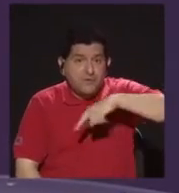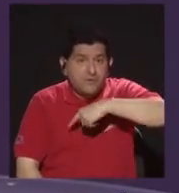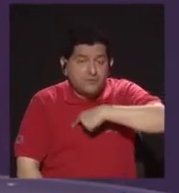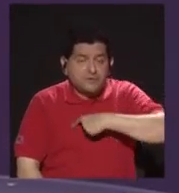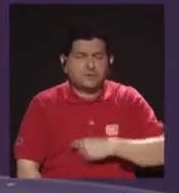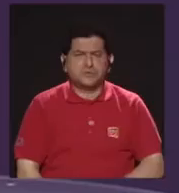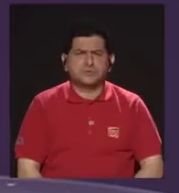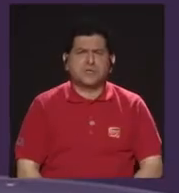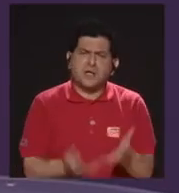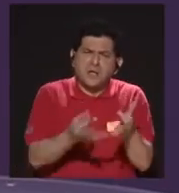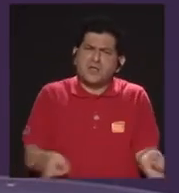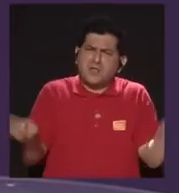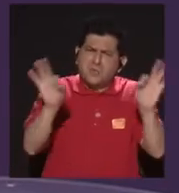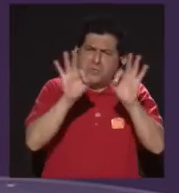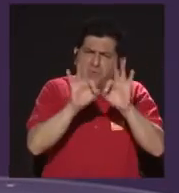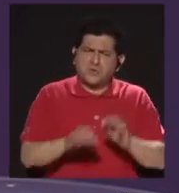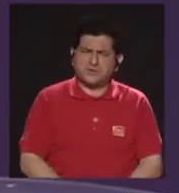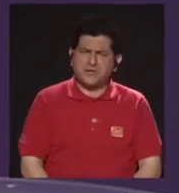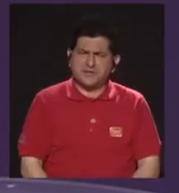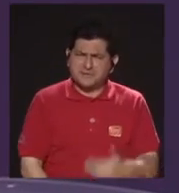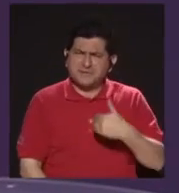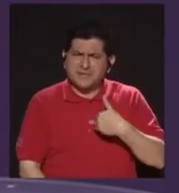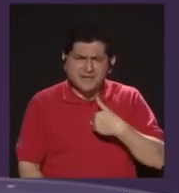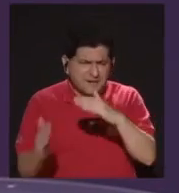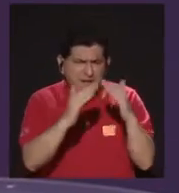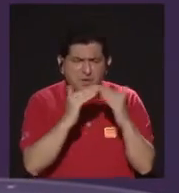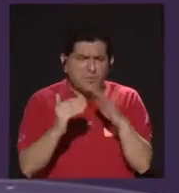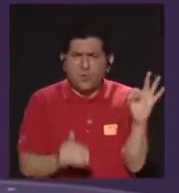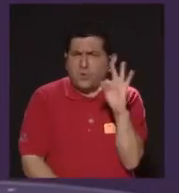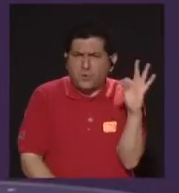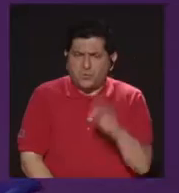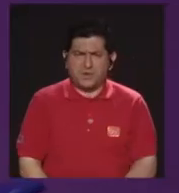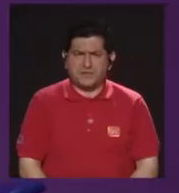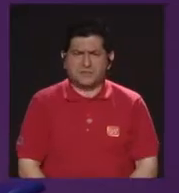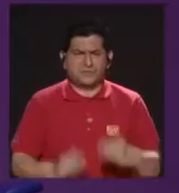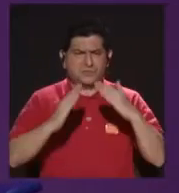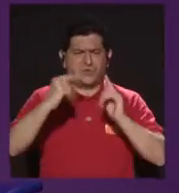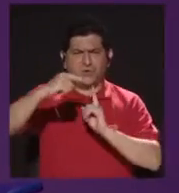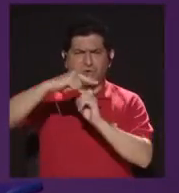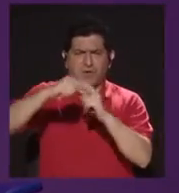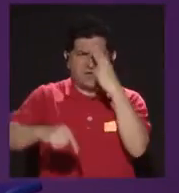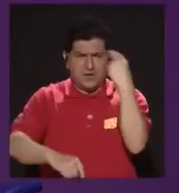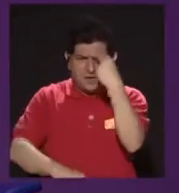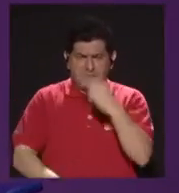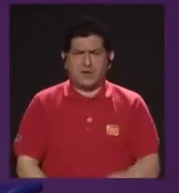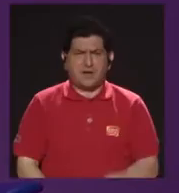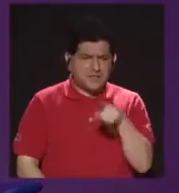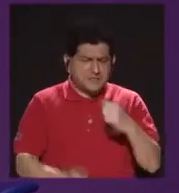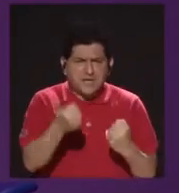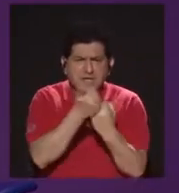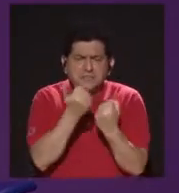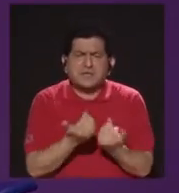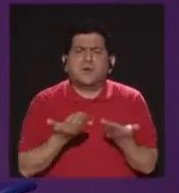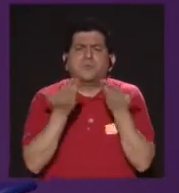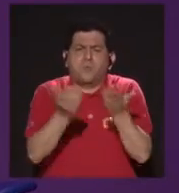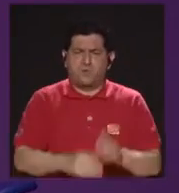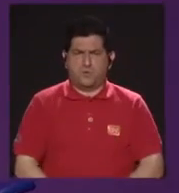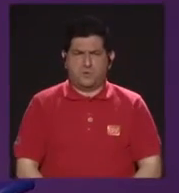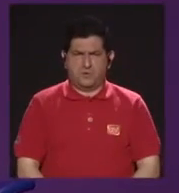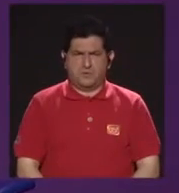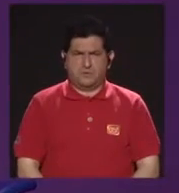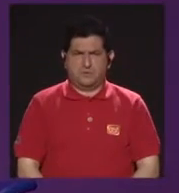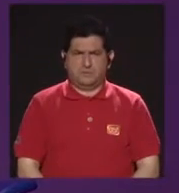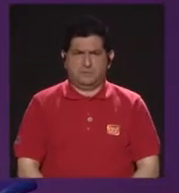importancia tiene para ustedes como población trans que la iglesia católica haya dado este apoyo en